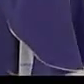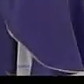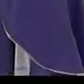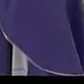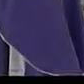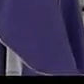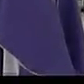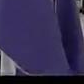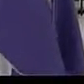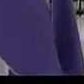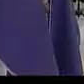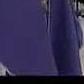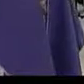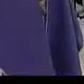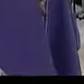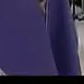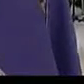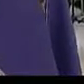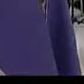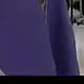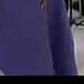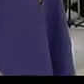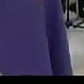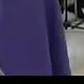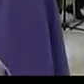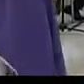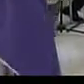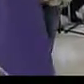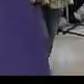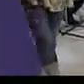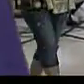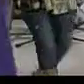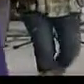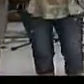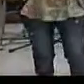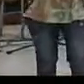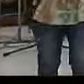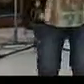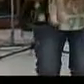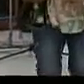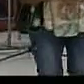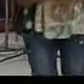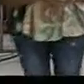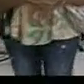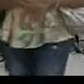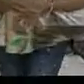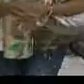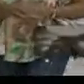existencia al quererme de verdad. Yo quisiera